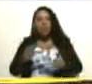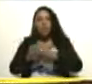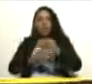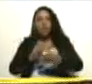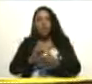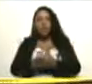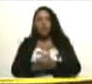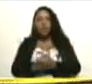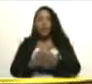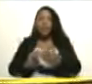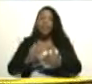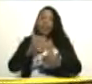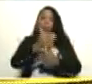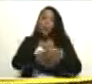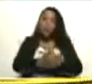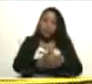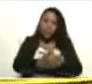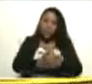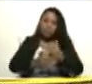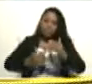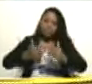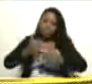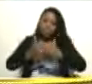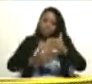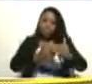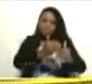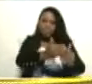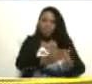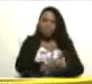Luego vinieron los acontecimientos que vinieron.